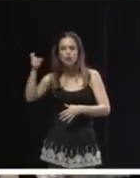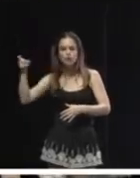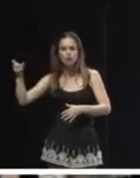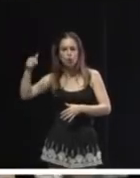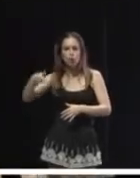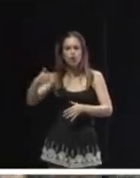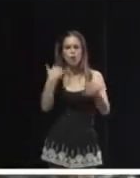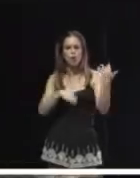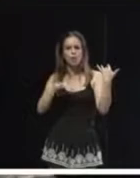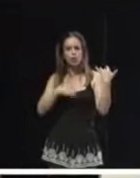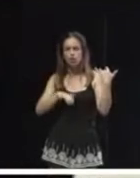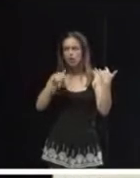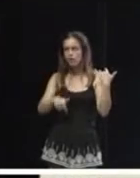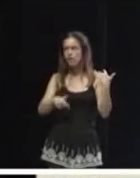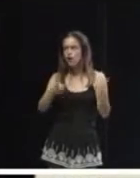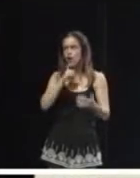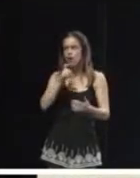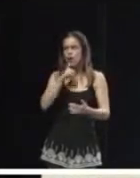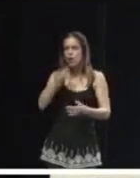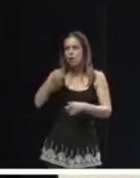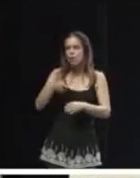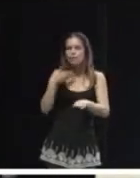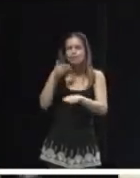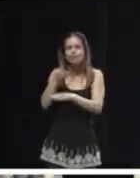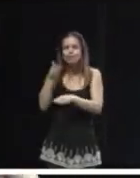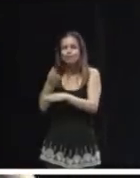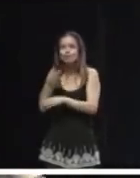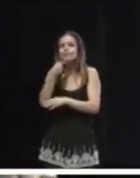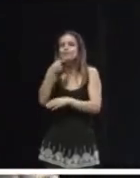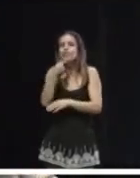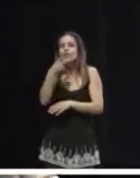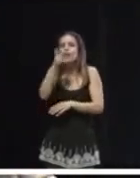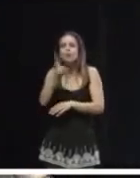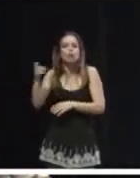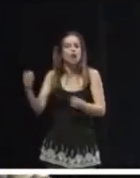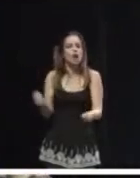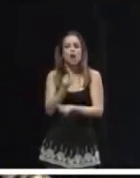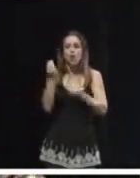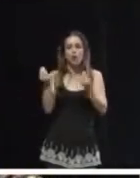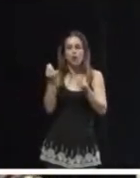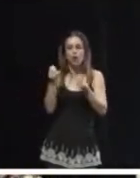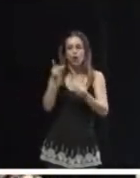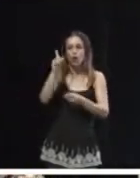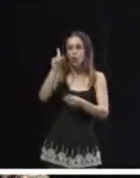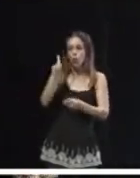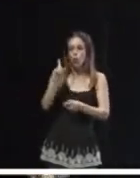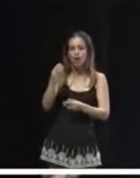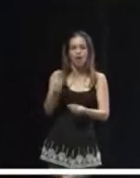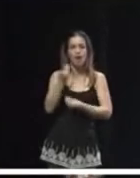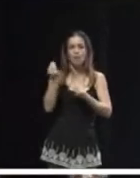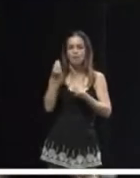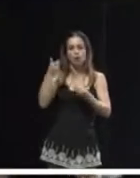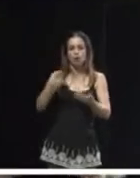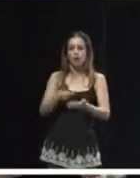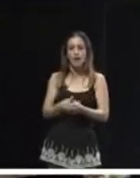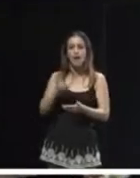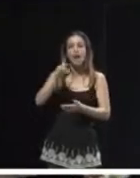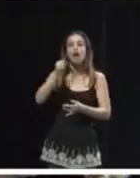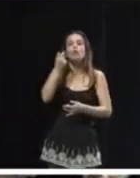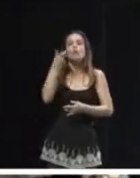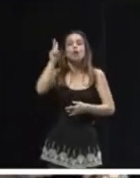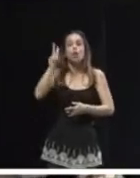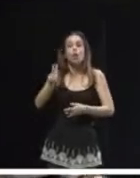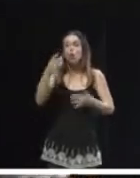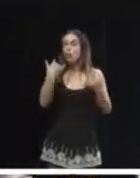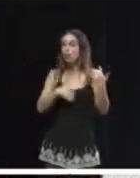votar? ¿Cómo no vamos a decirle a la gente que tenemos a los mejores? Y una de las mejores es también en Gracia. La número 2 por Sevilla,